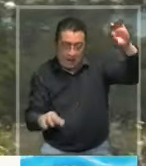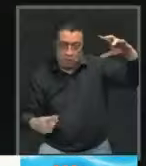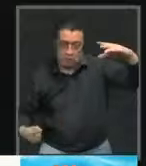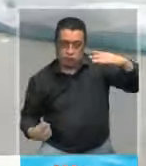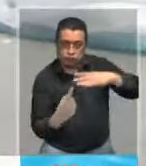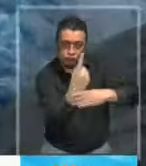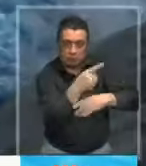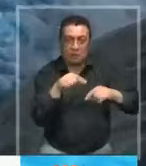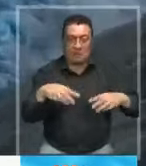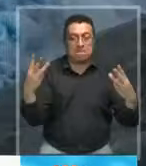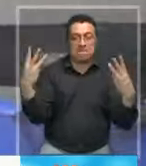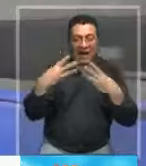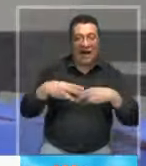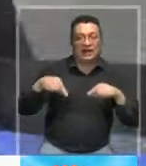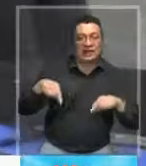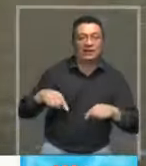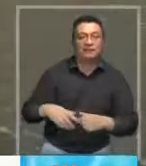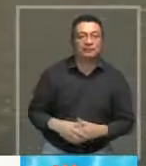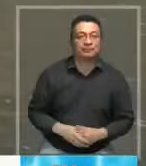Serrano.